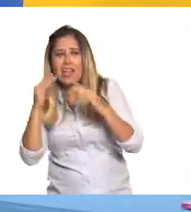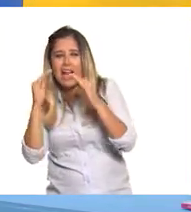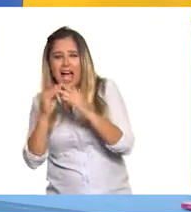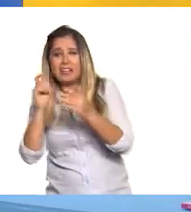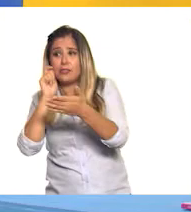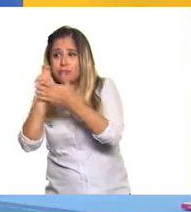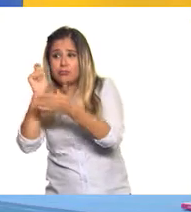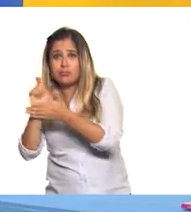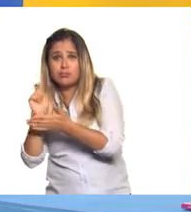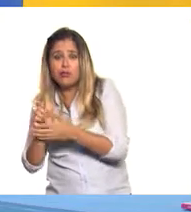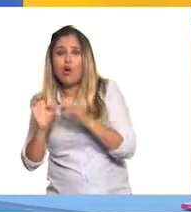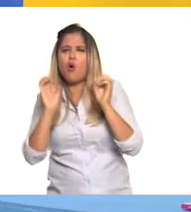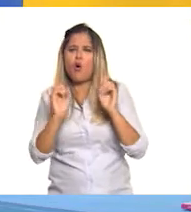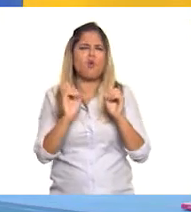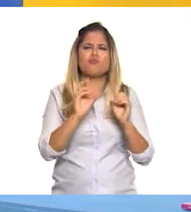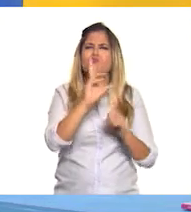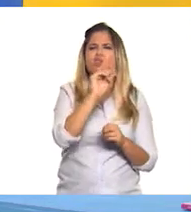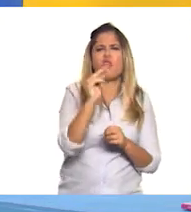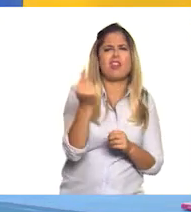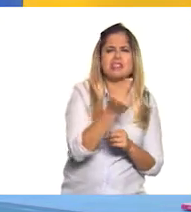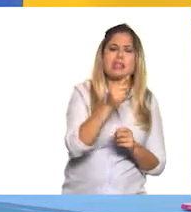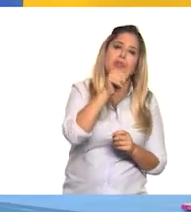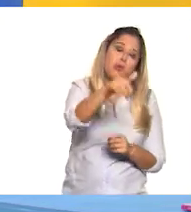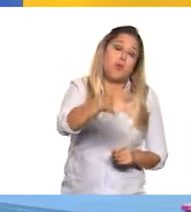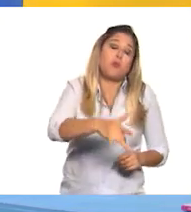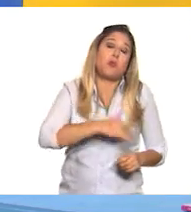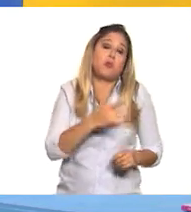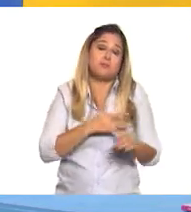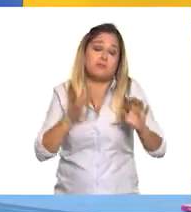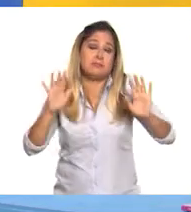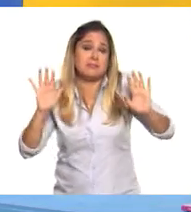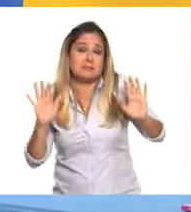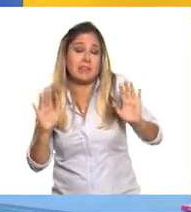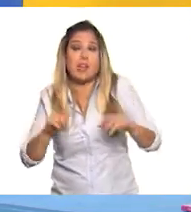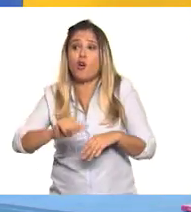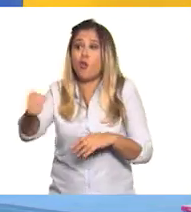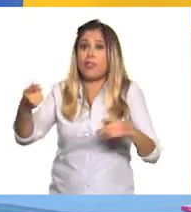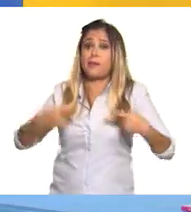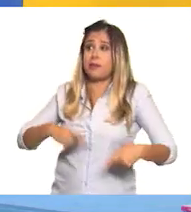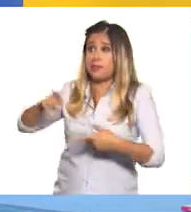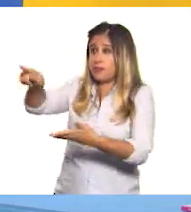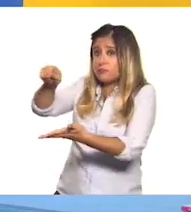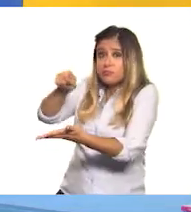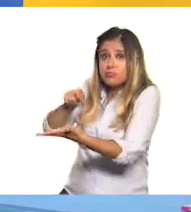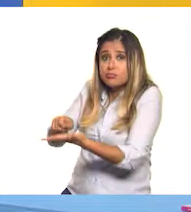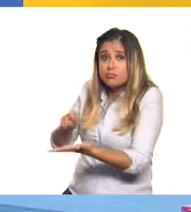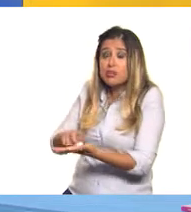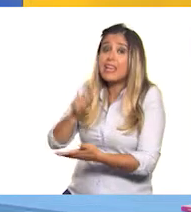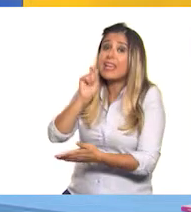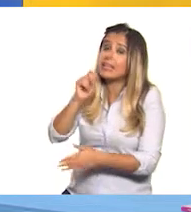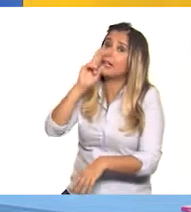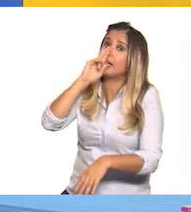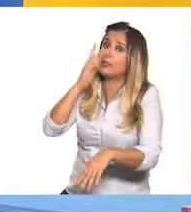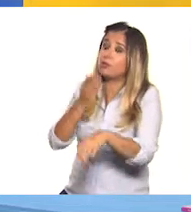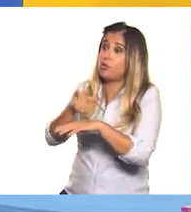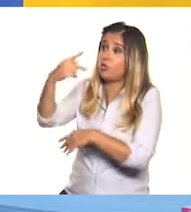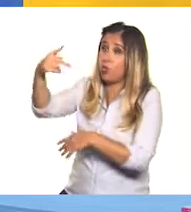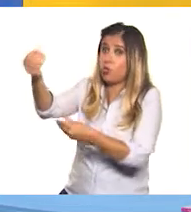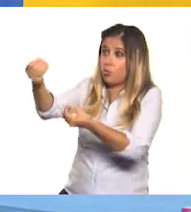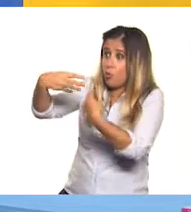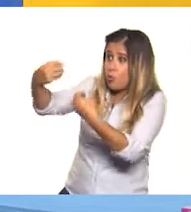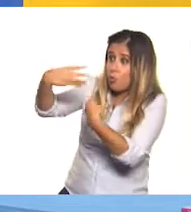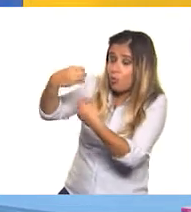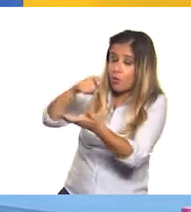punto es muy importante ser conscientes de que contar con los datos de otra persona es una responsabilidad.